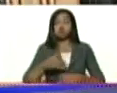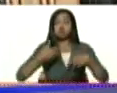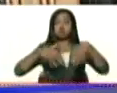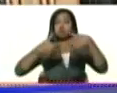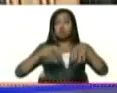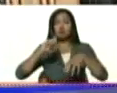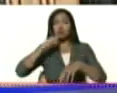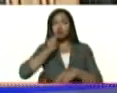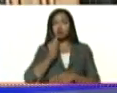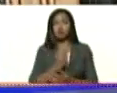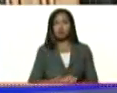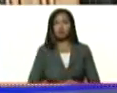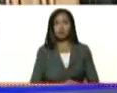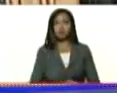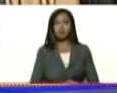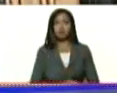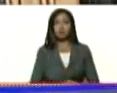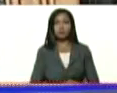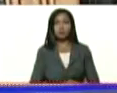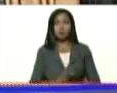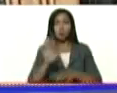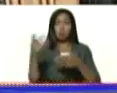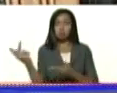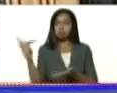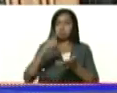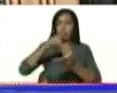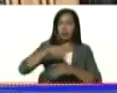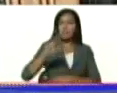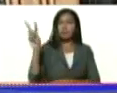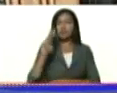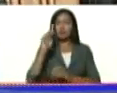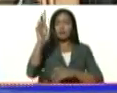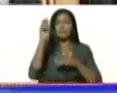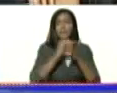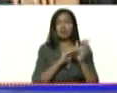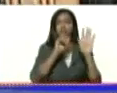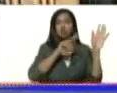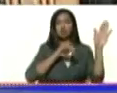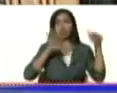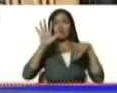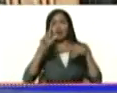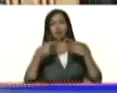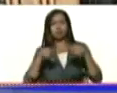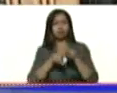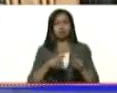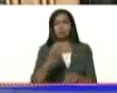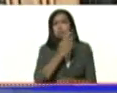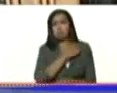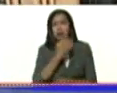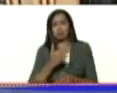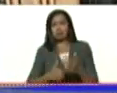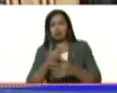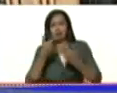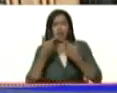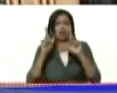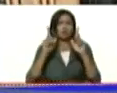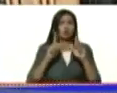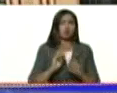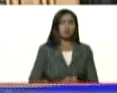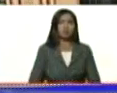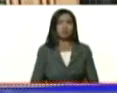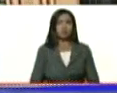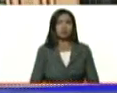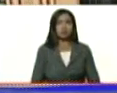ruso. Y cuando vino a Venezuela en 1810, ya venía como coronel, como gran mariscal, y